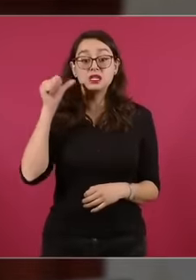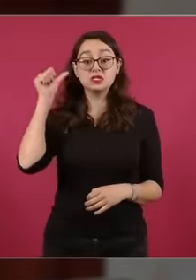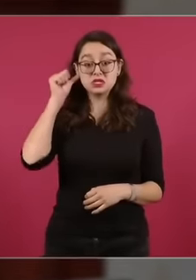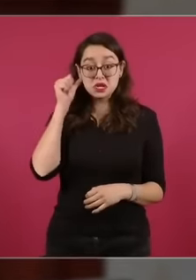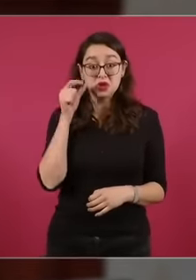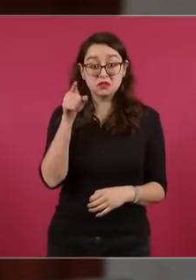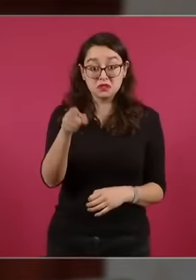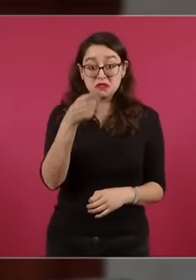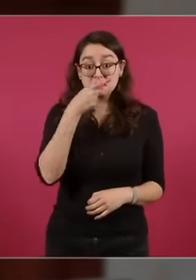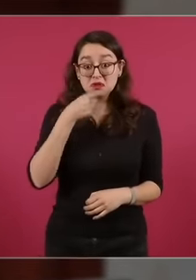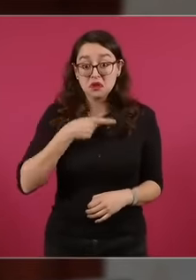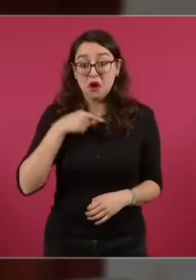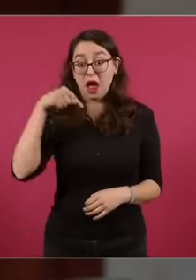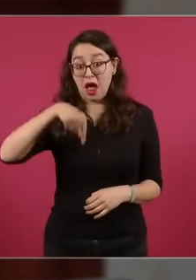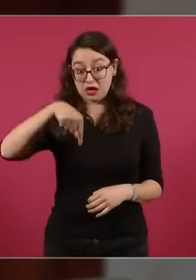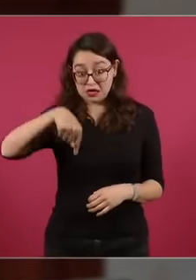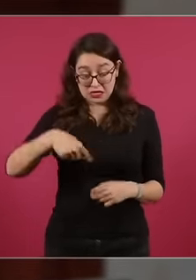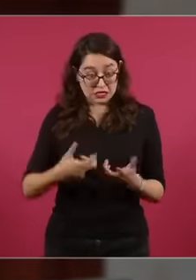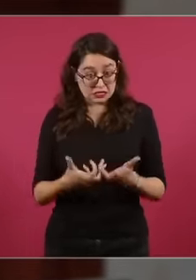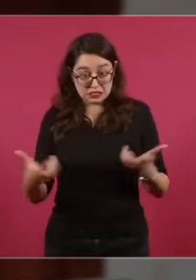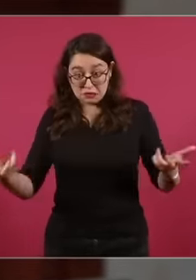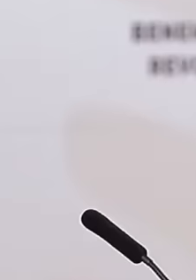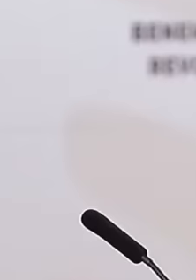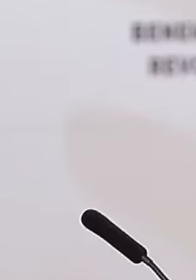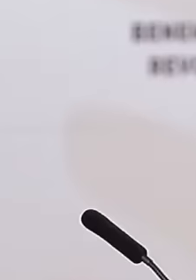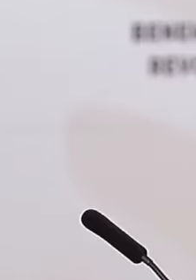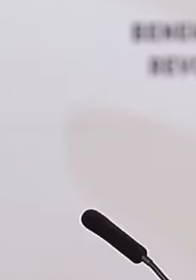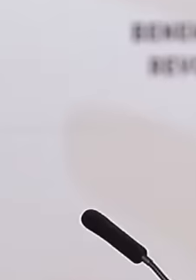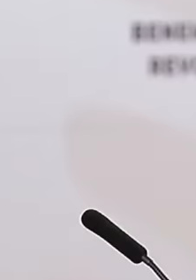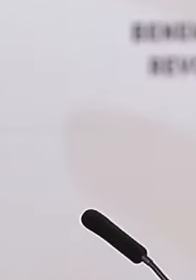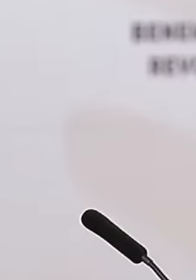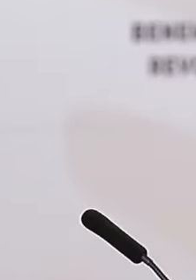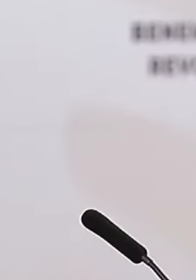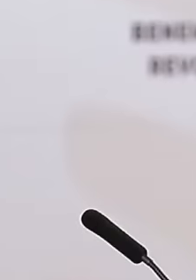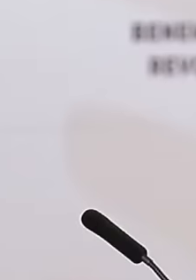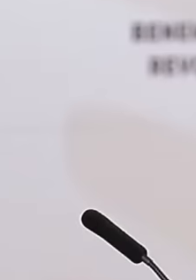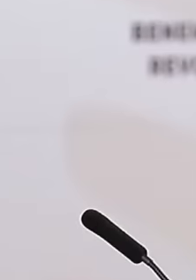Polarización. Y permítame diferir con usted en ese sentido,